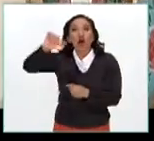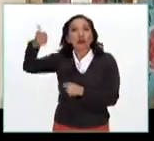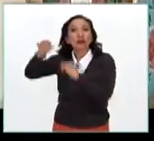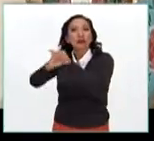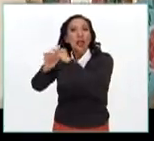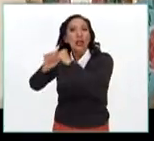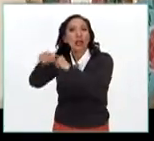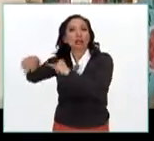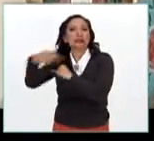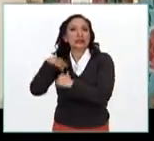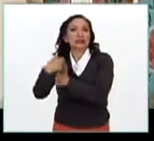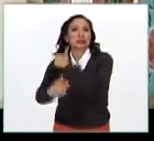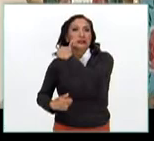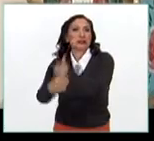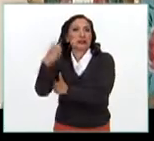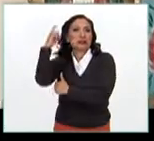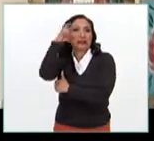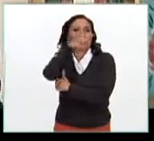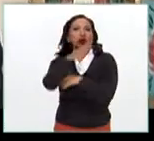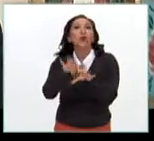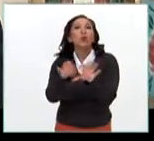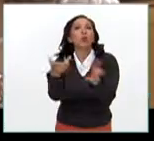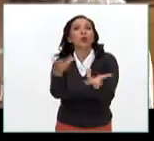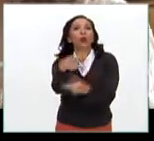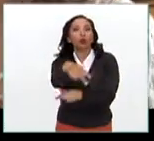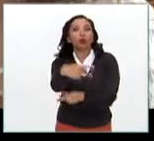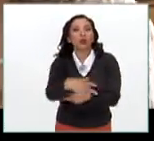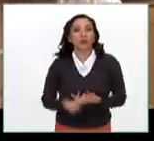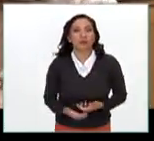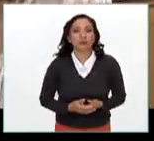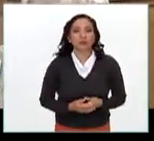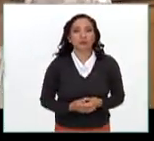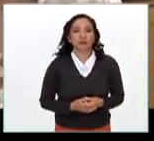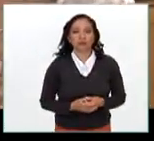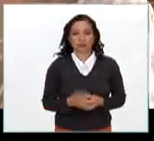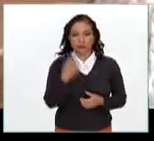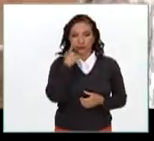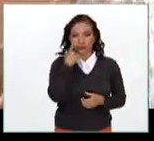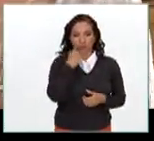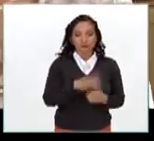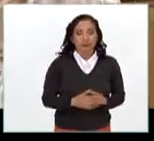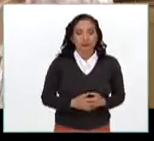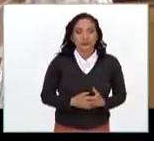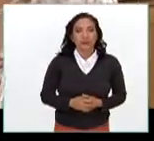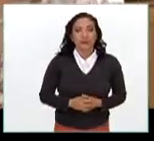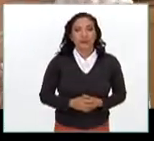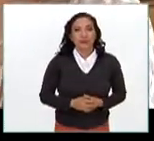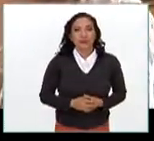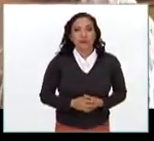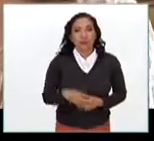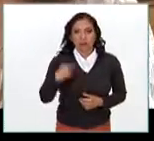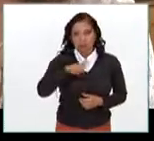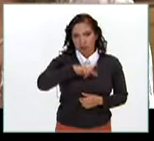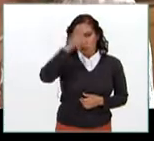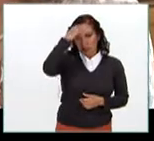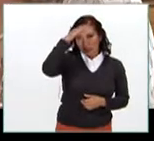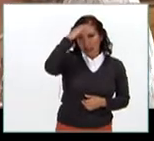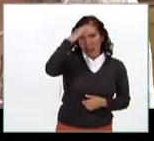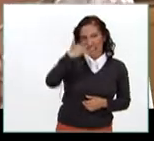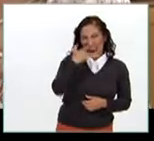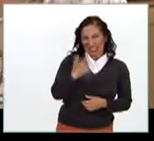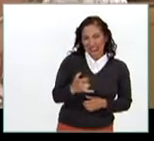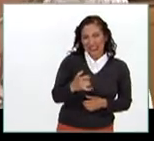cultura digital. ¿Cómo le están haciendo ustedes? Sí, ¿O no? Fíjate que la experiencia ha